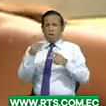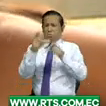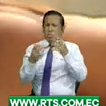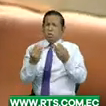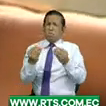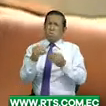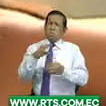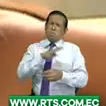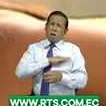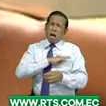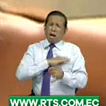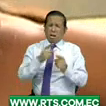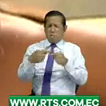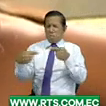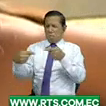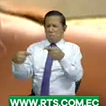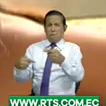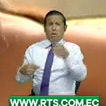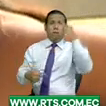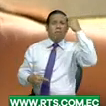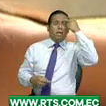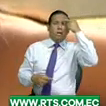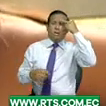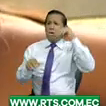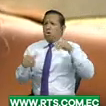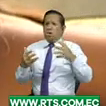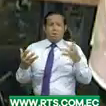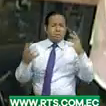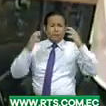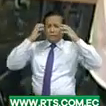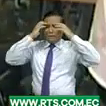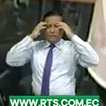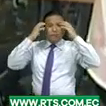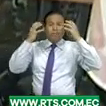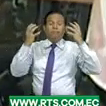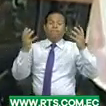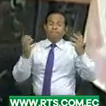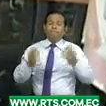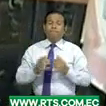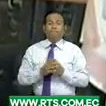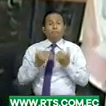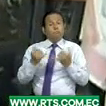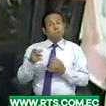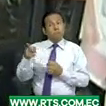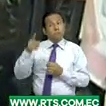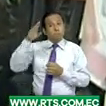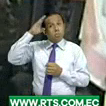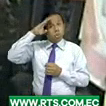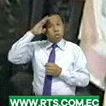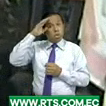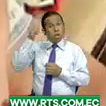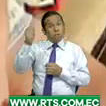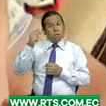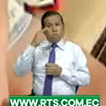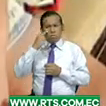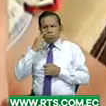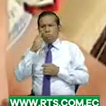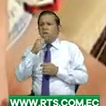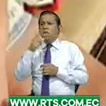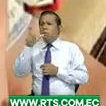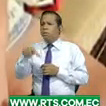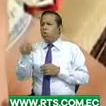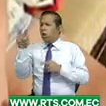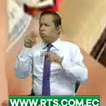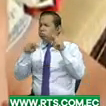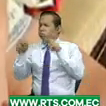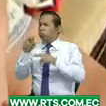todo. Pensé mil cosas en ese momento. Ahora esperan el trabajo de la policía para que se identifique a la persona que se lo